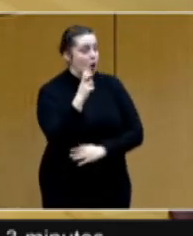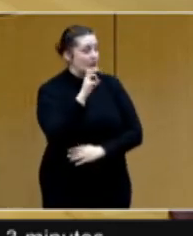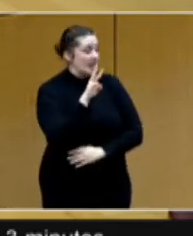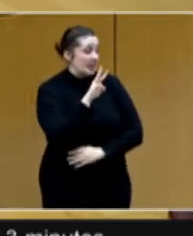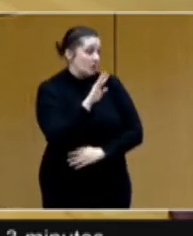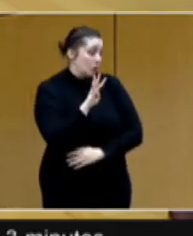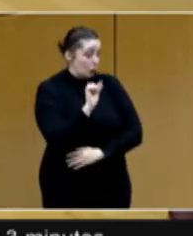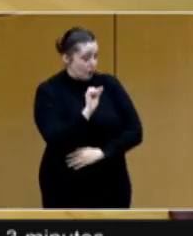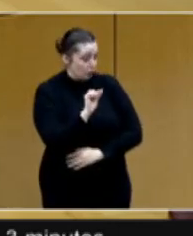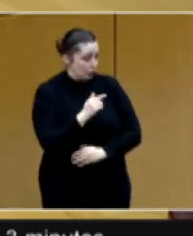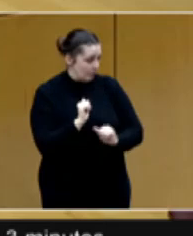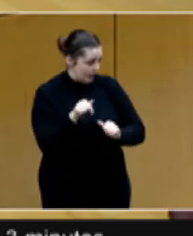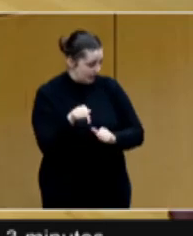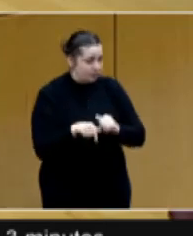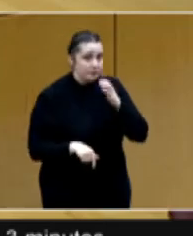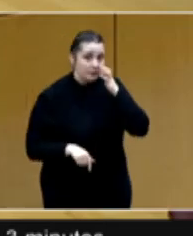quieras gracias